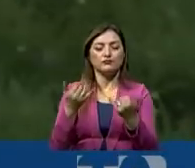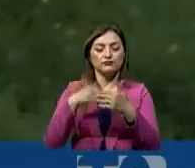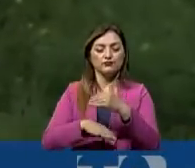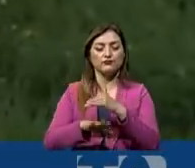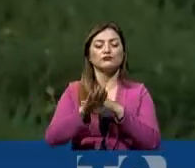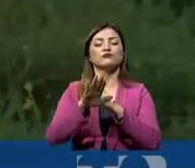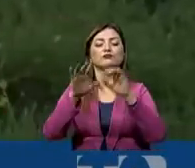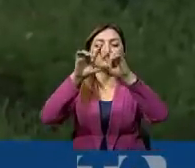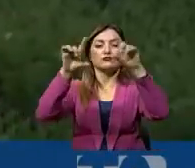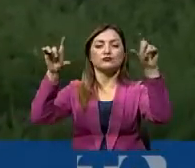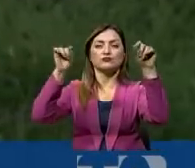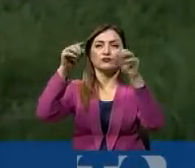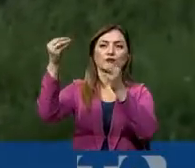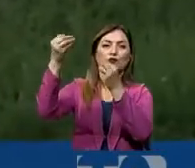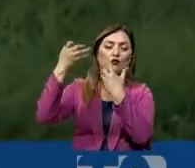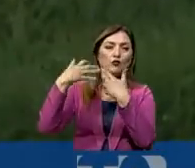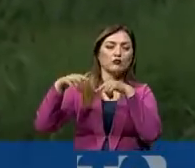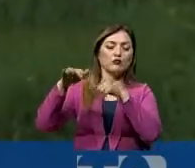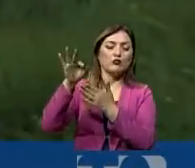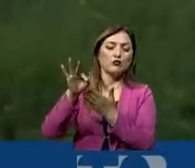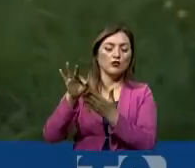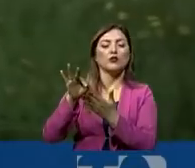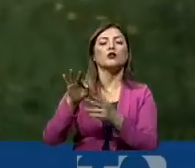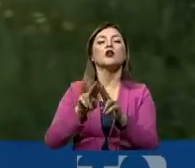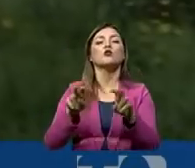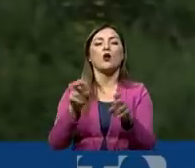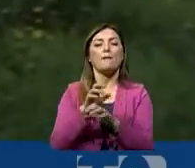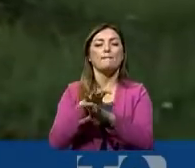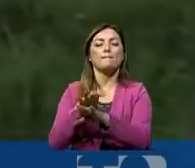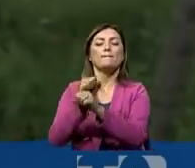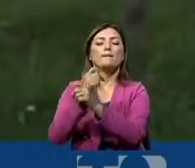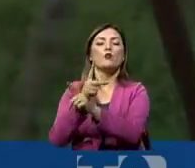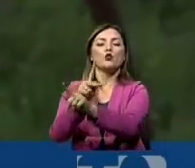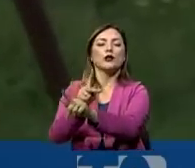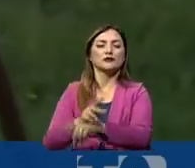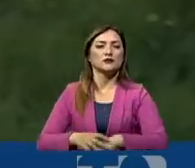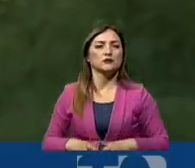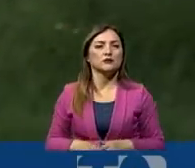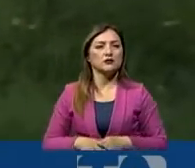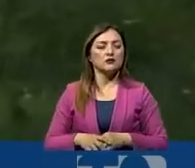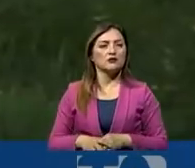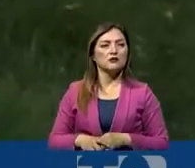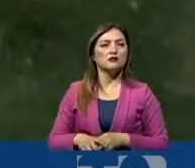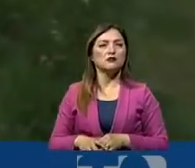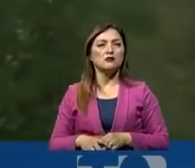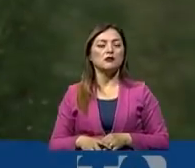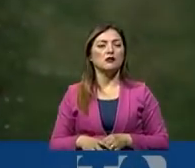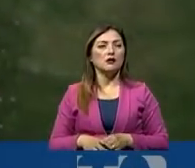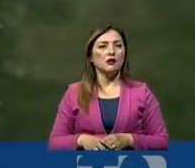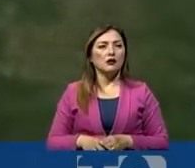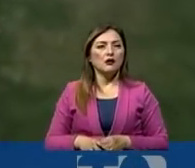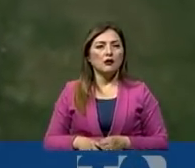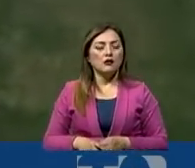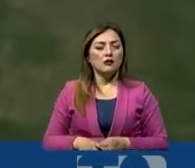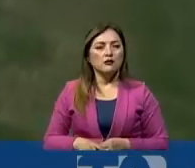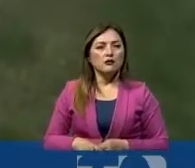ingreso del sector para informar que es una zona ecológica de preservación. Vamos a implementar, como le digo, ya la señalética